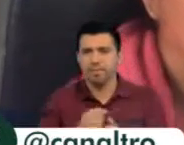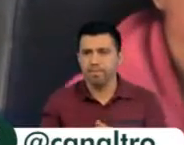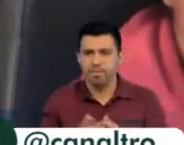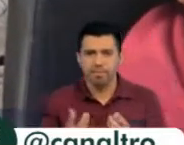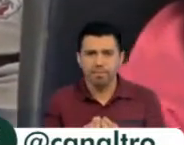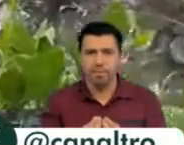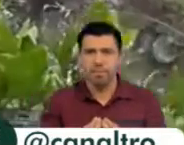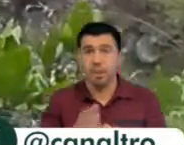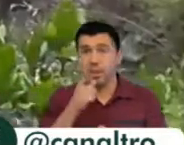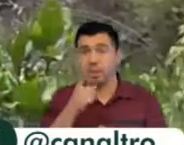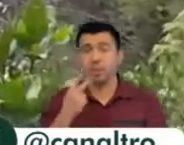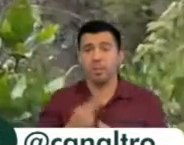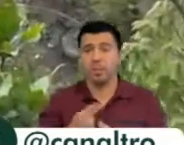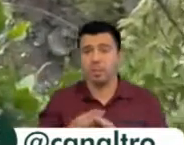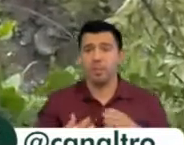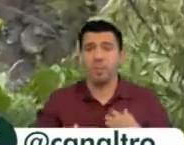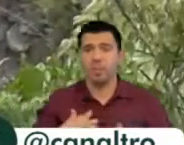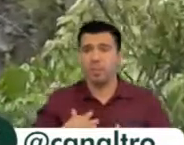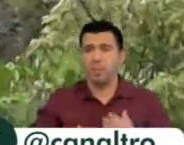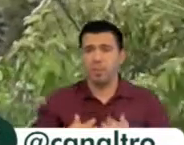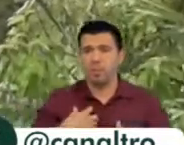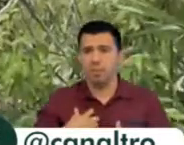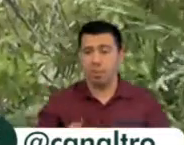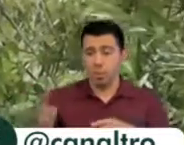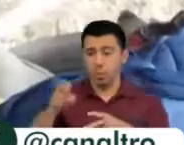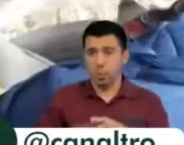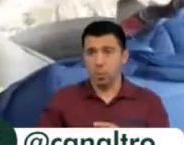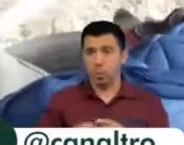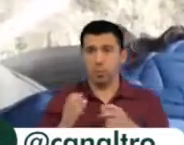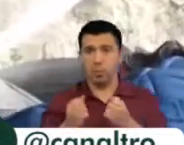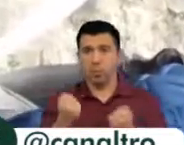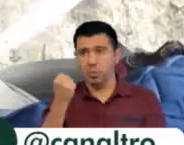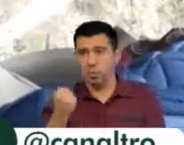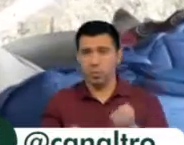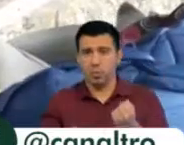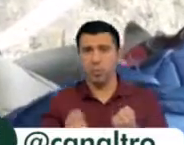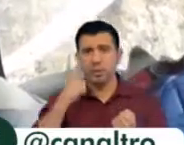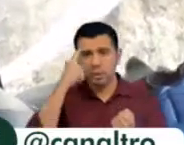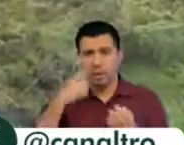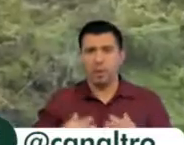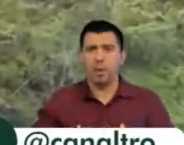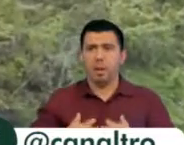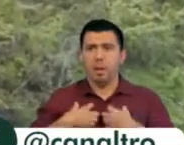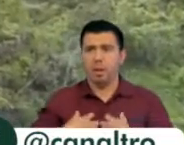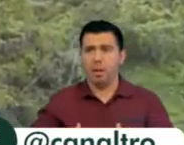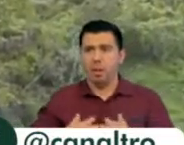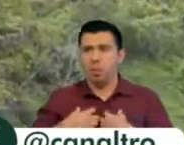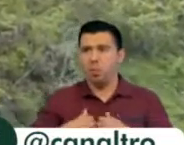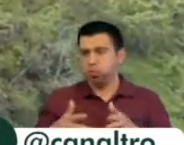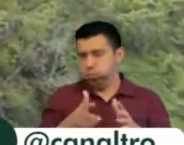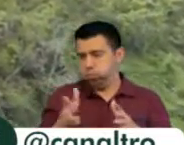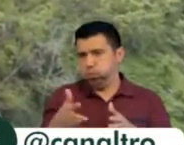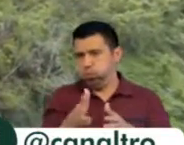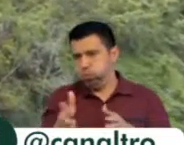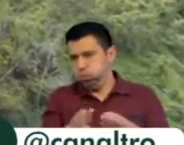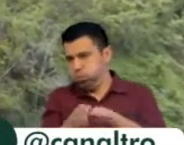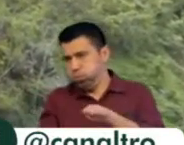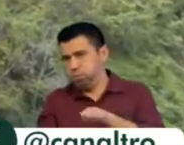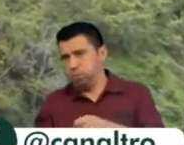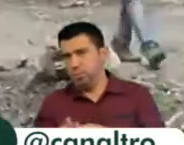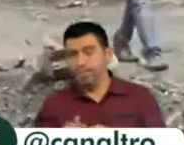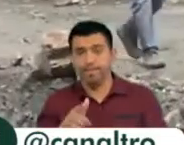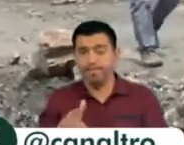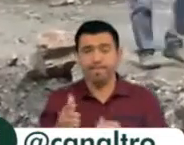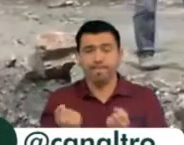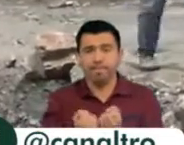exponer sus propias vidas desde el mismo momento en que se suben a los vehículos, debido a que por el lugar no hay paso para carro grande. Las